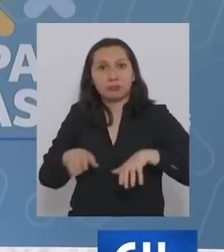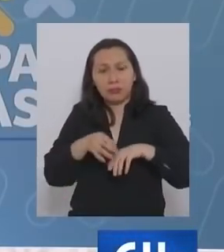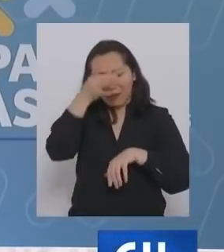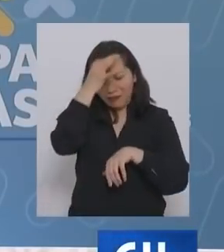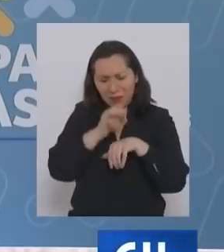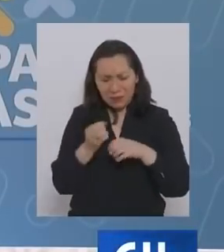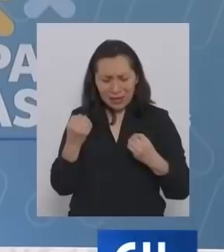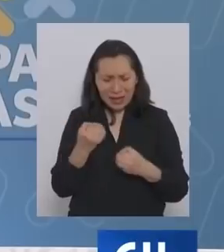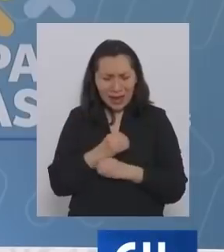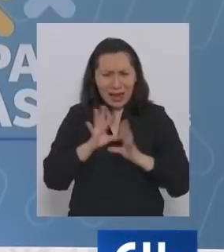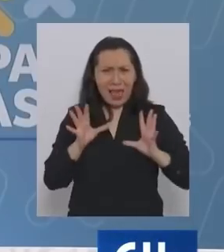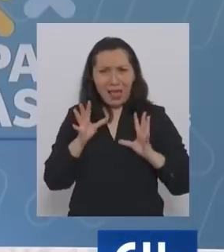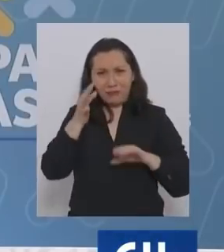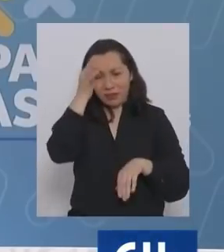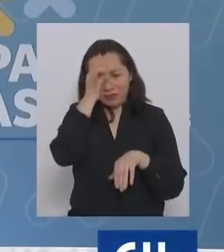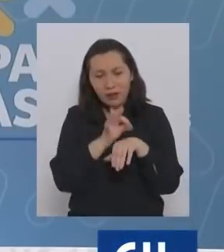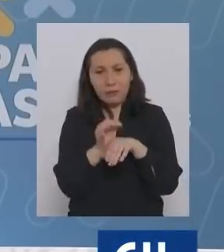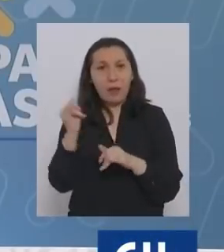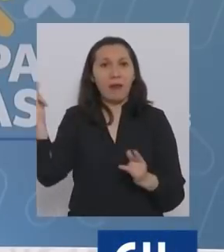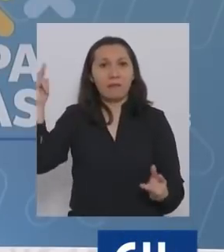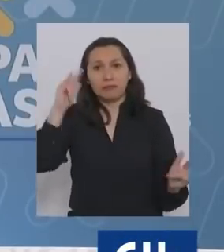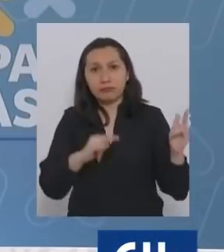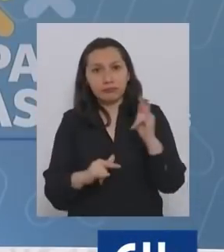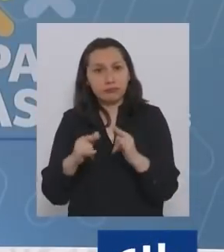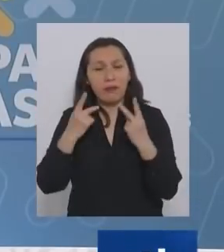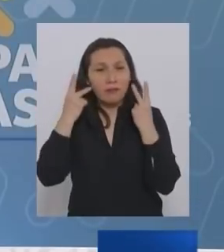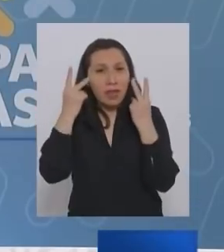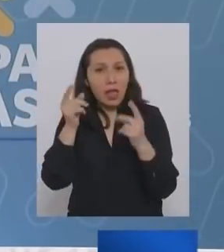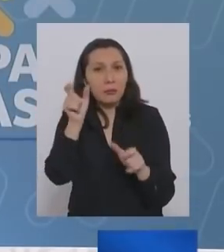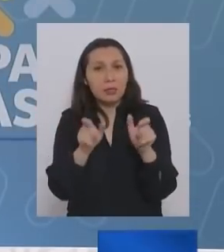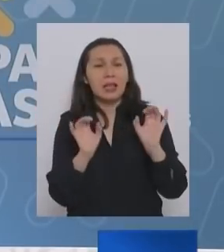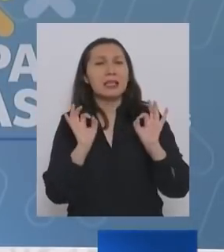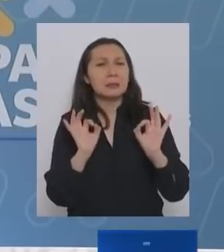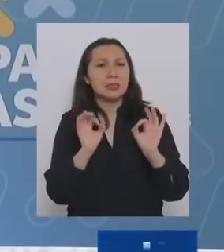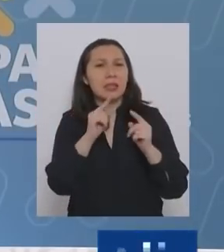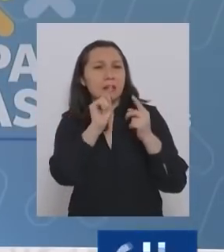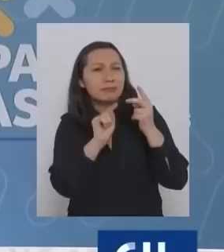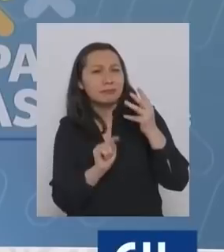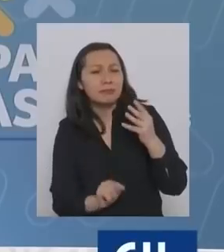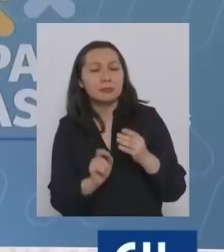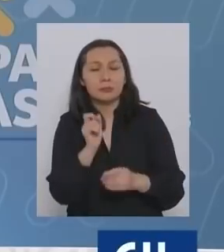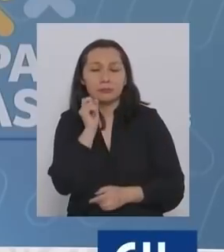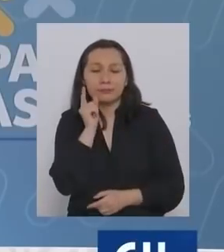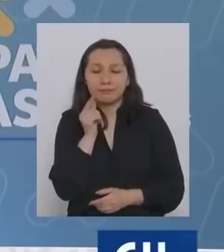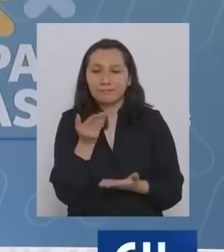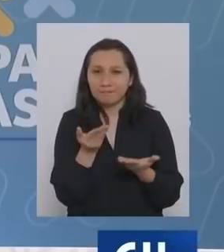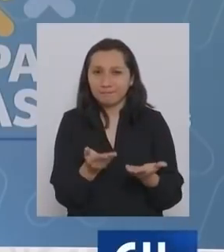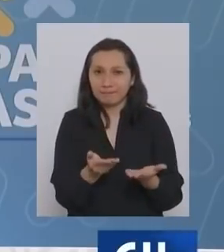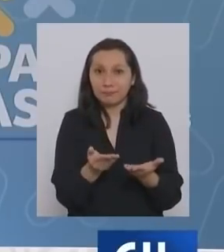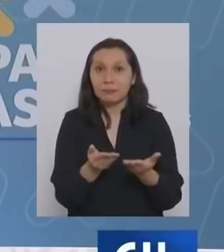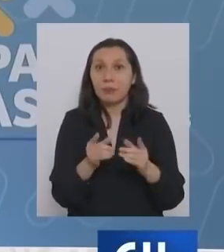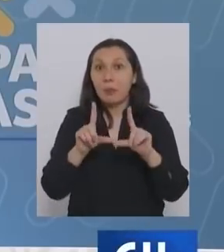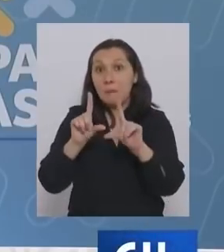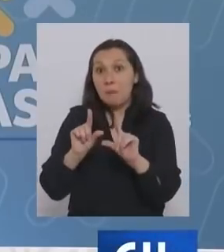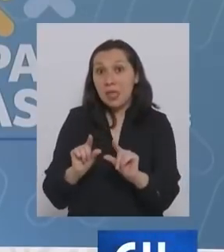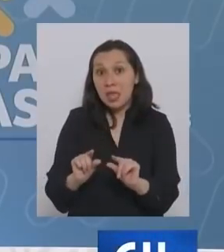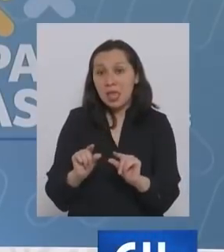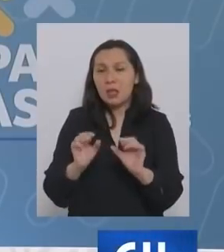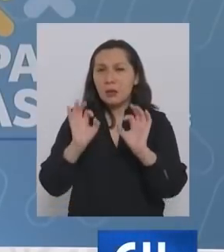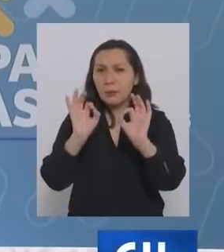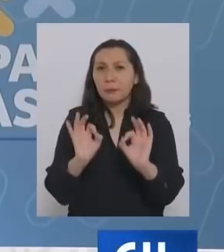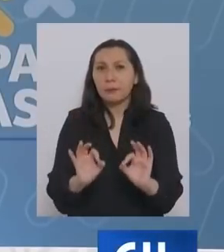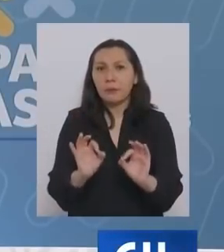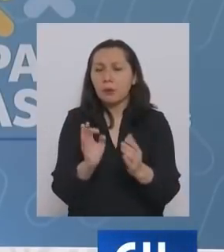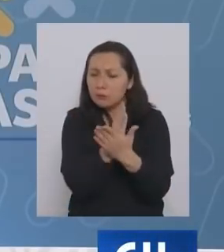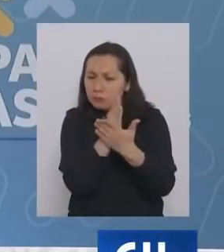personas vacunadas, en los viajeros y otras situaciones específicas. Por lo tanto, la disminución del número absoluto